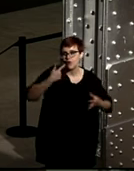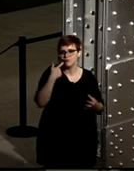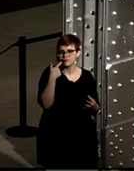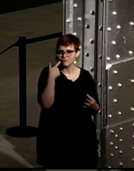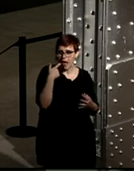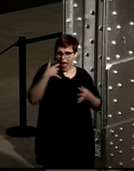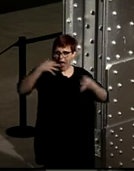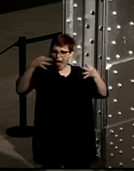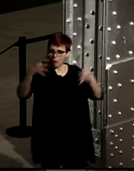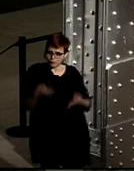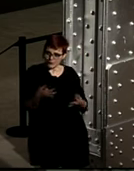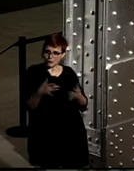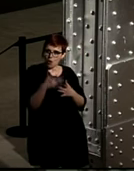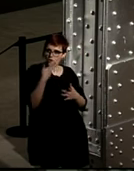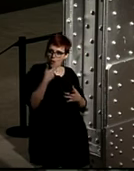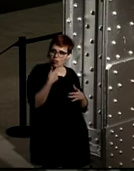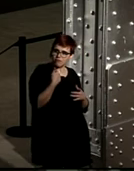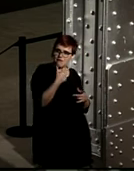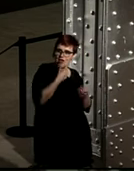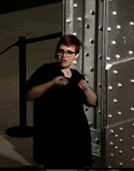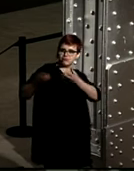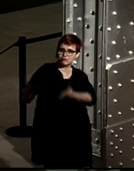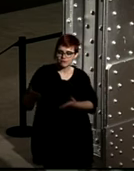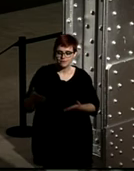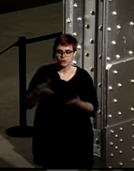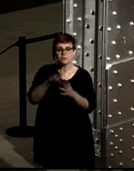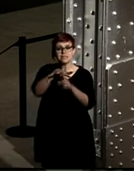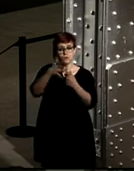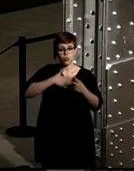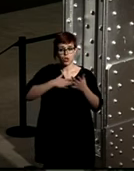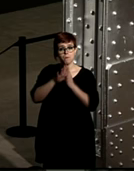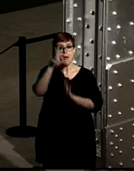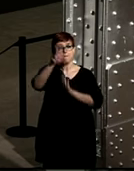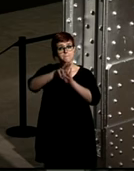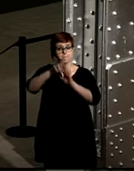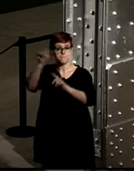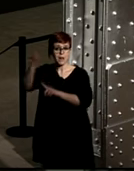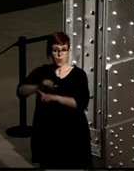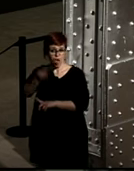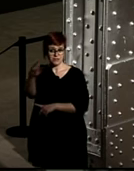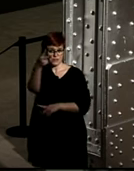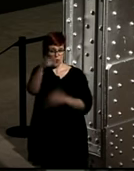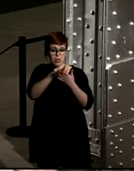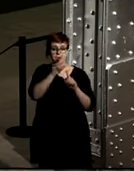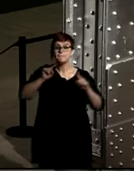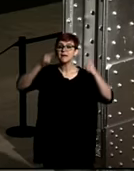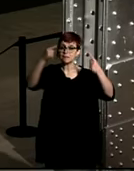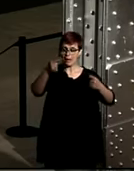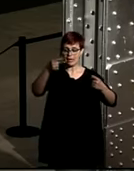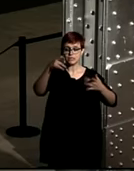por lo menos lo que más conoces. Y yo, en mi caso, esta es mi segunda película de la que habéis visto el tráiler. La